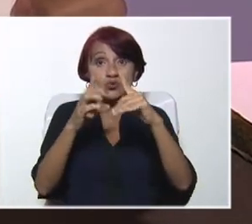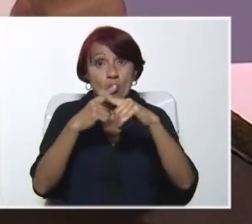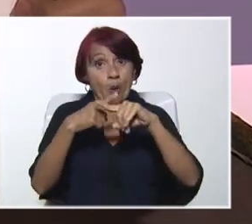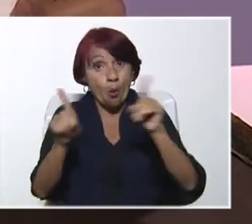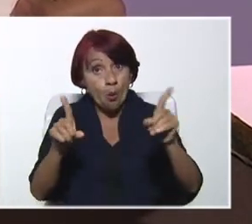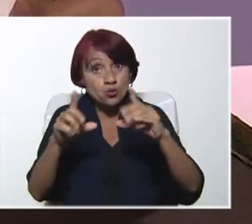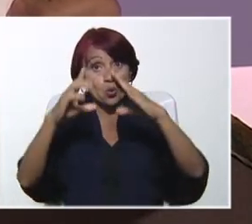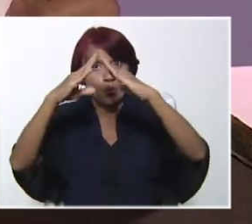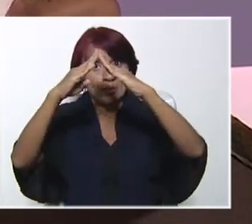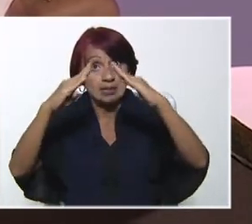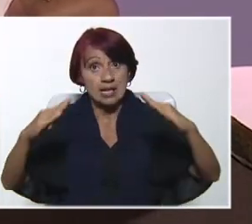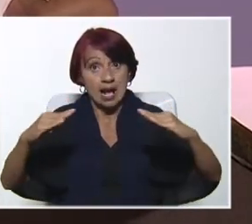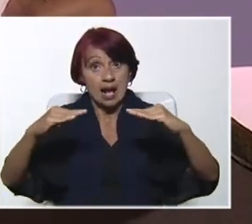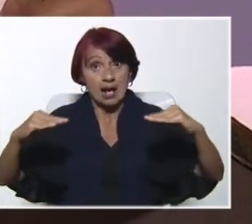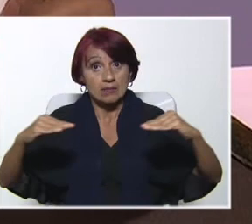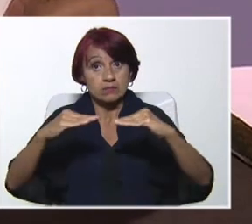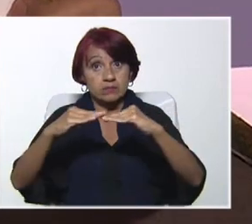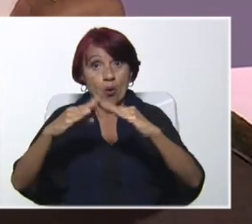triángulo